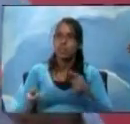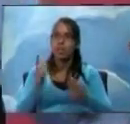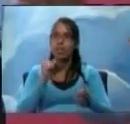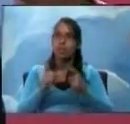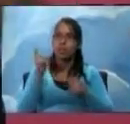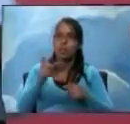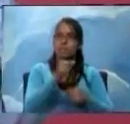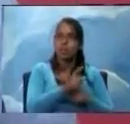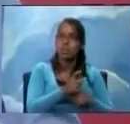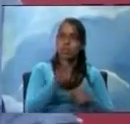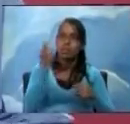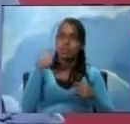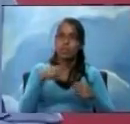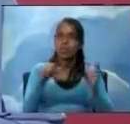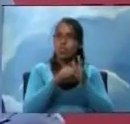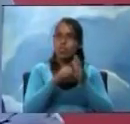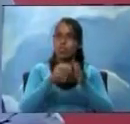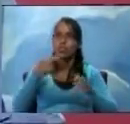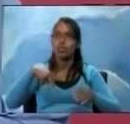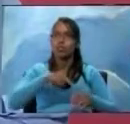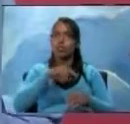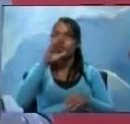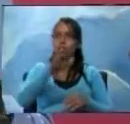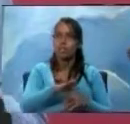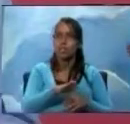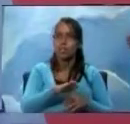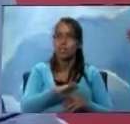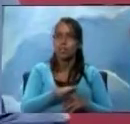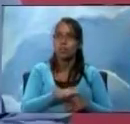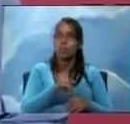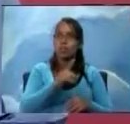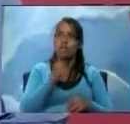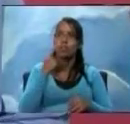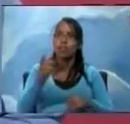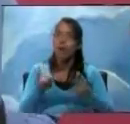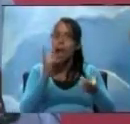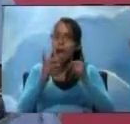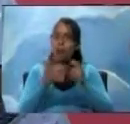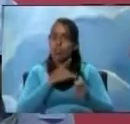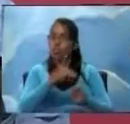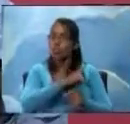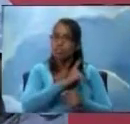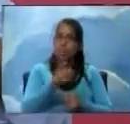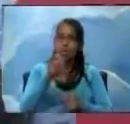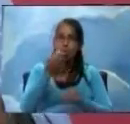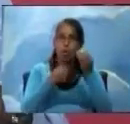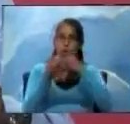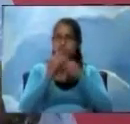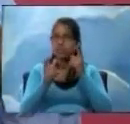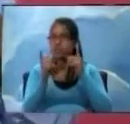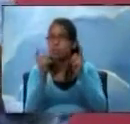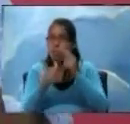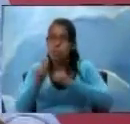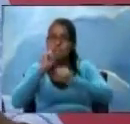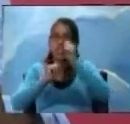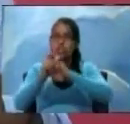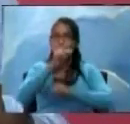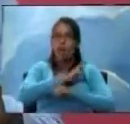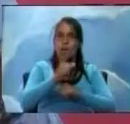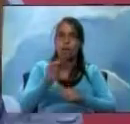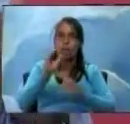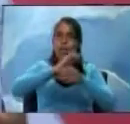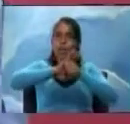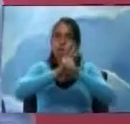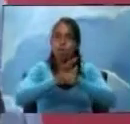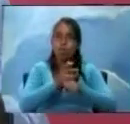alguna persona pasara donde nosotros estemos y nos diera algo de comer, nos diera aunque fuese un vaso de agua, un vaso de